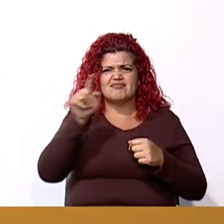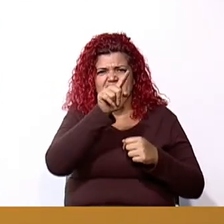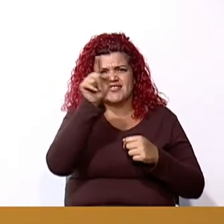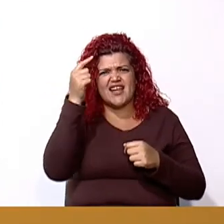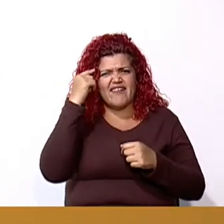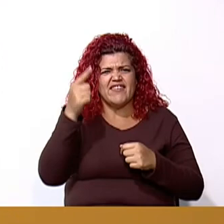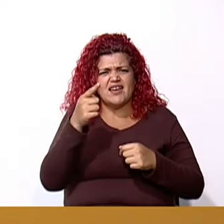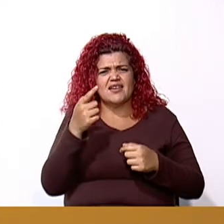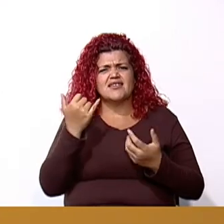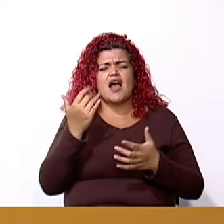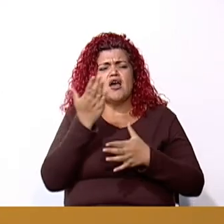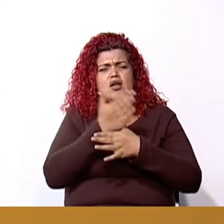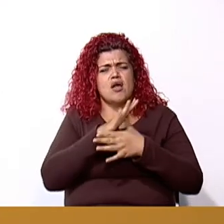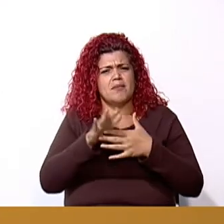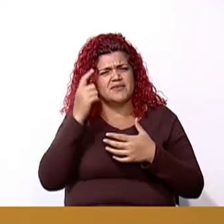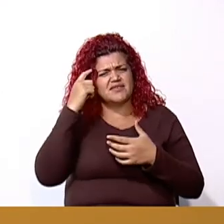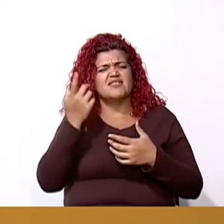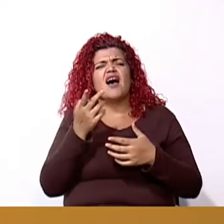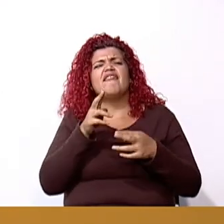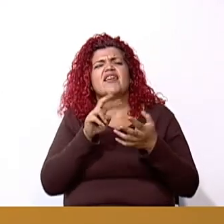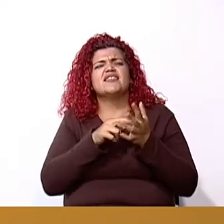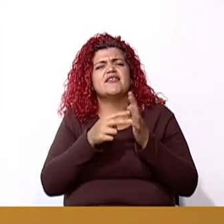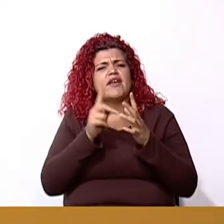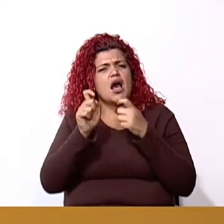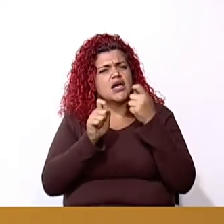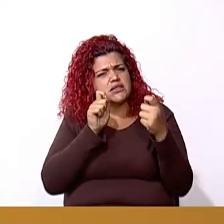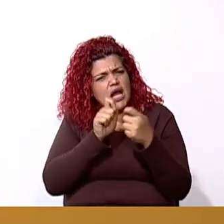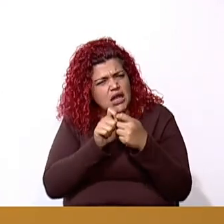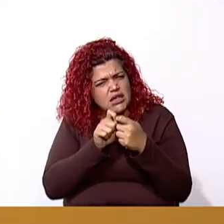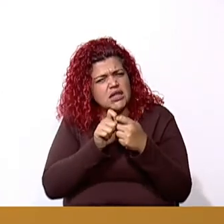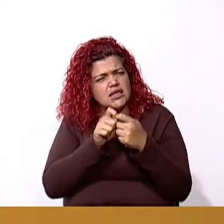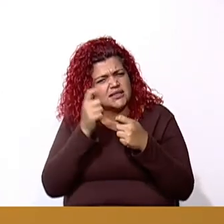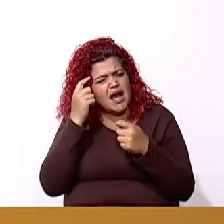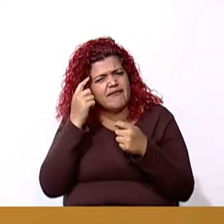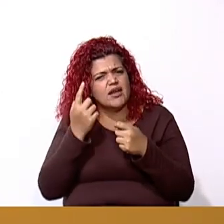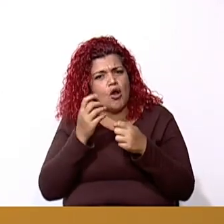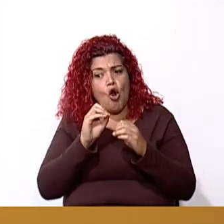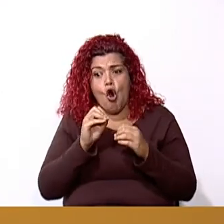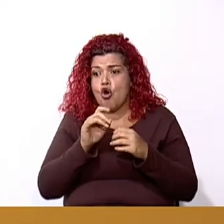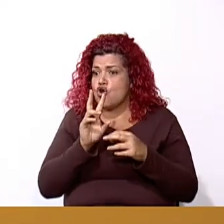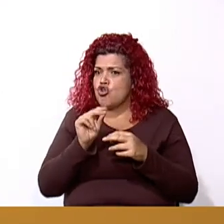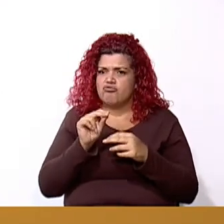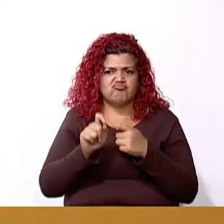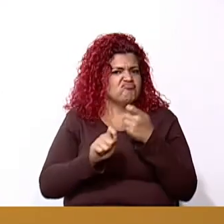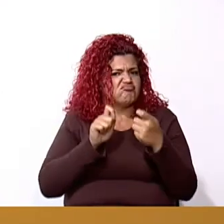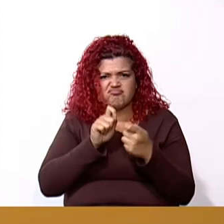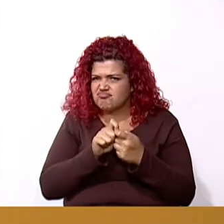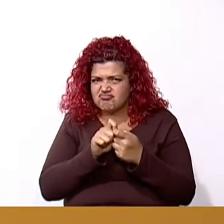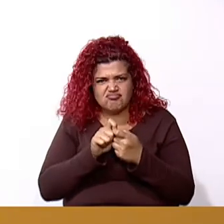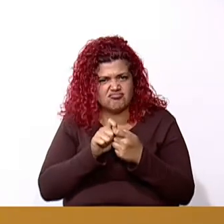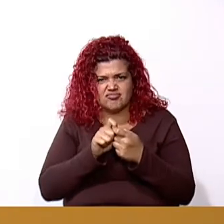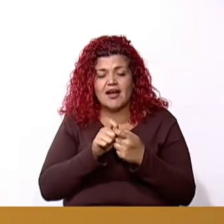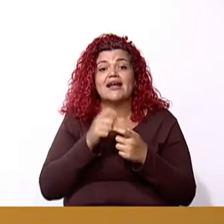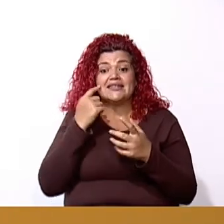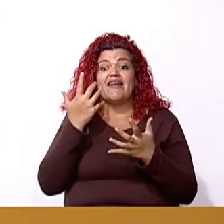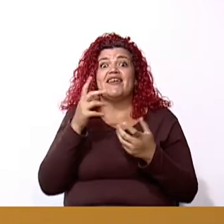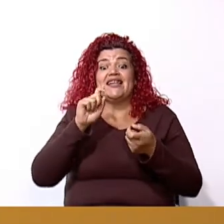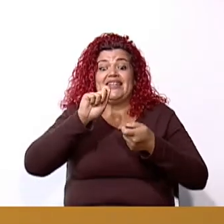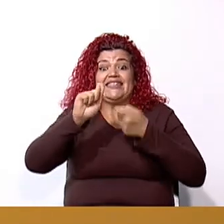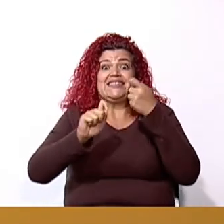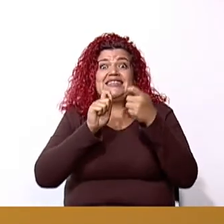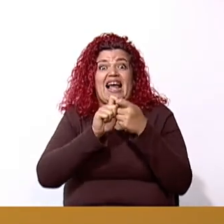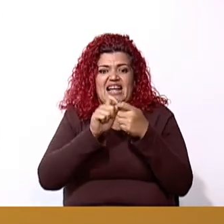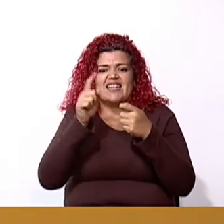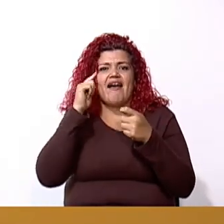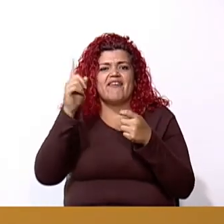una división se llama exacta o inexacta? Muy bien, es exacta cuando